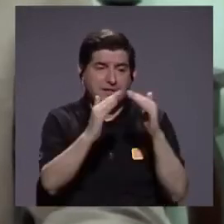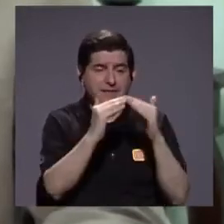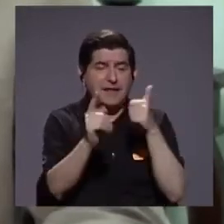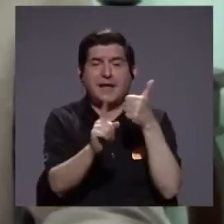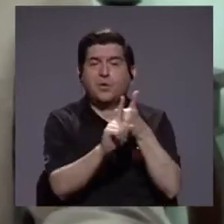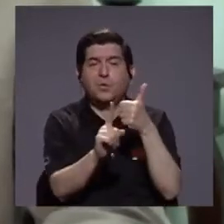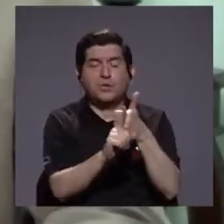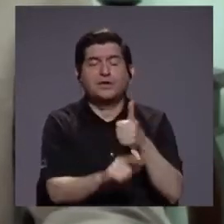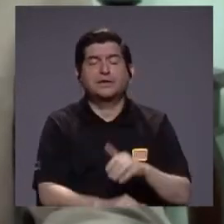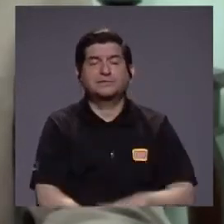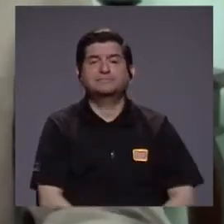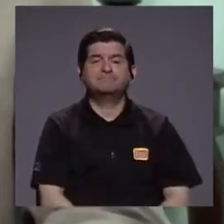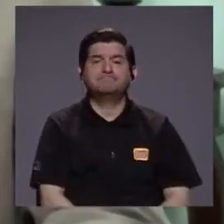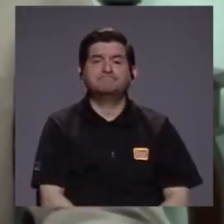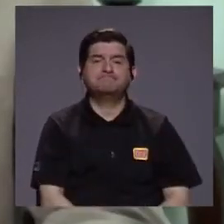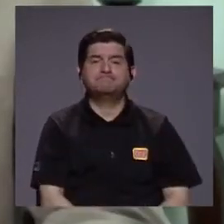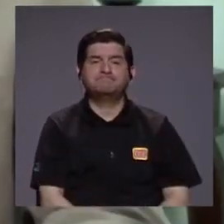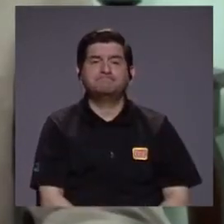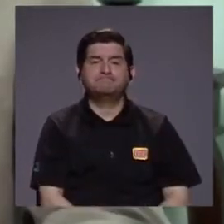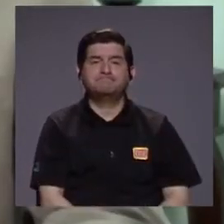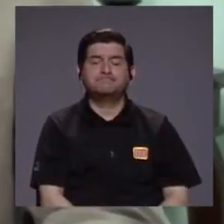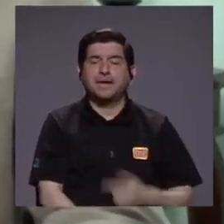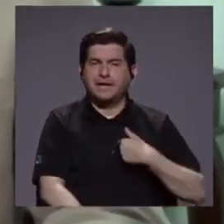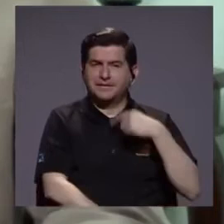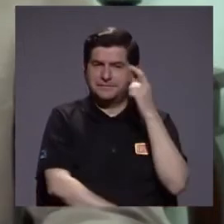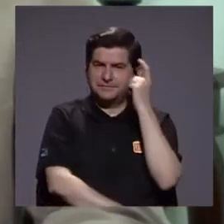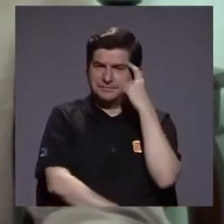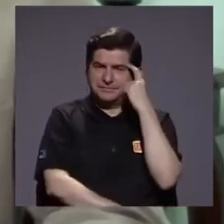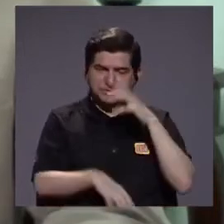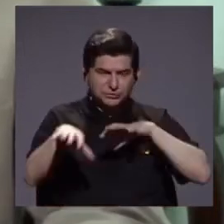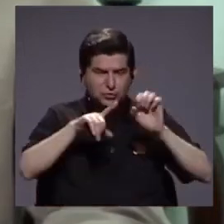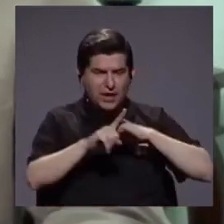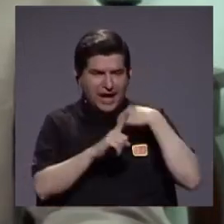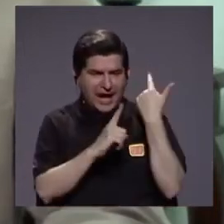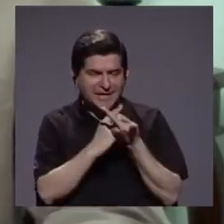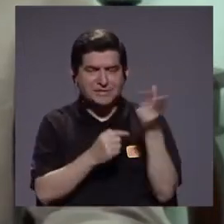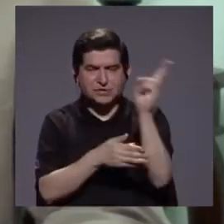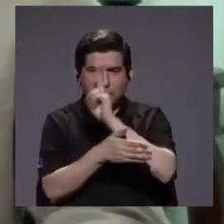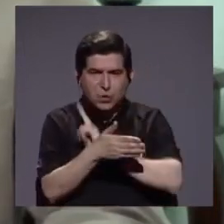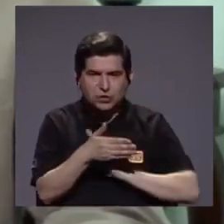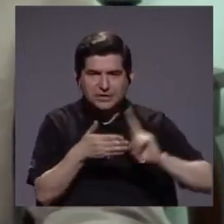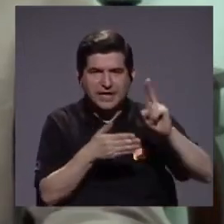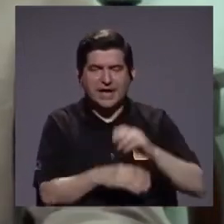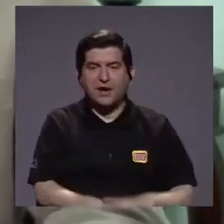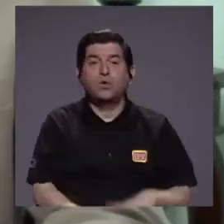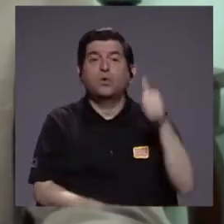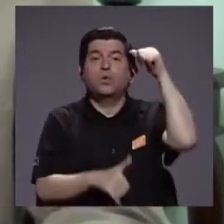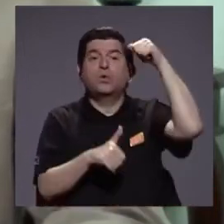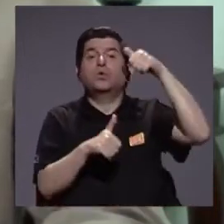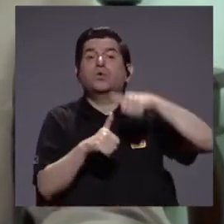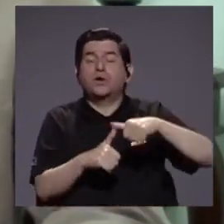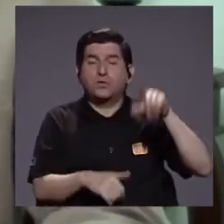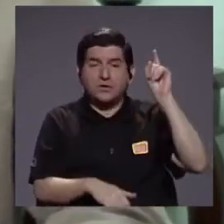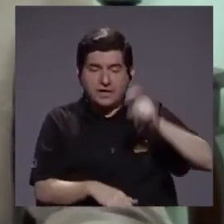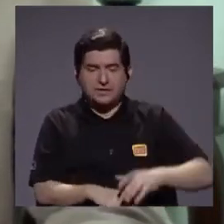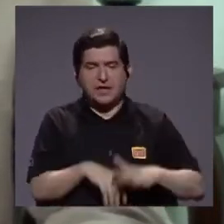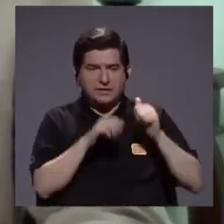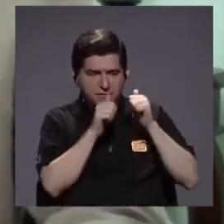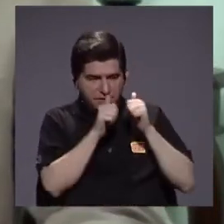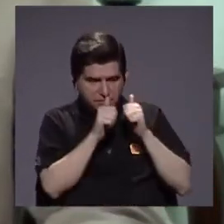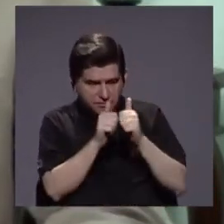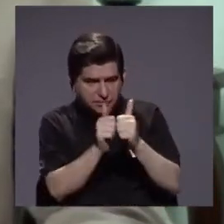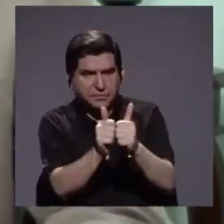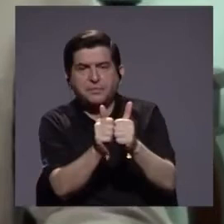comunidades también. Me parece que la acción social de la universidad, recordemos que debe ser